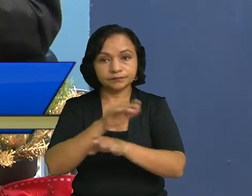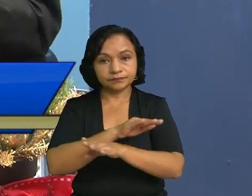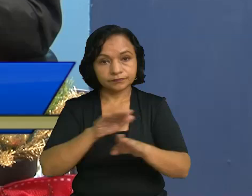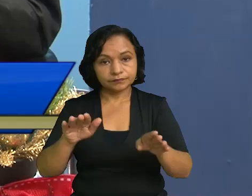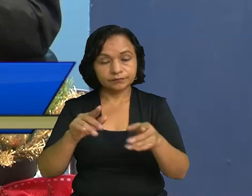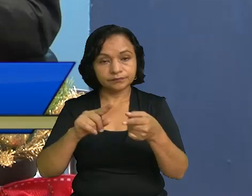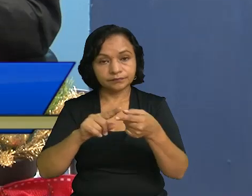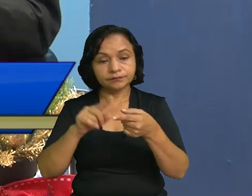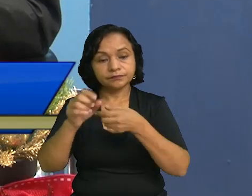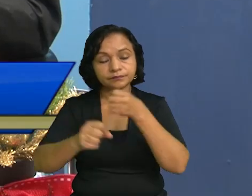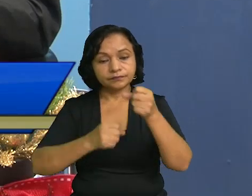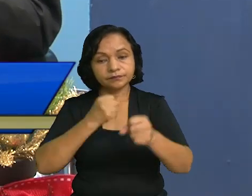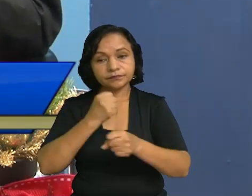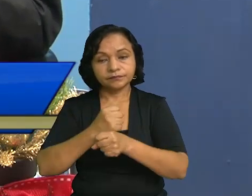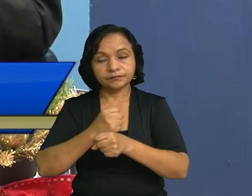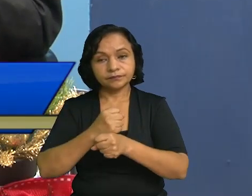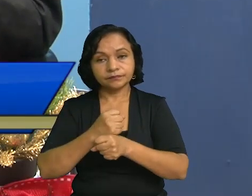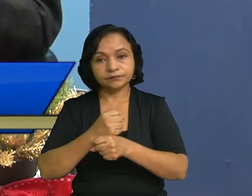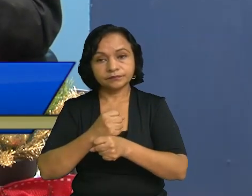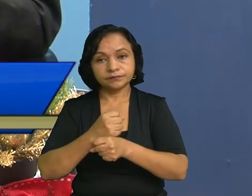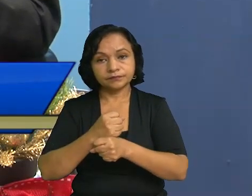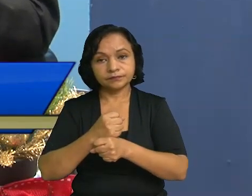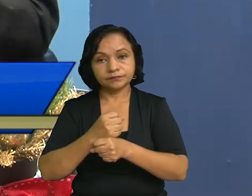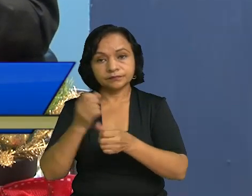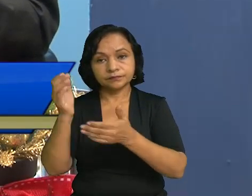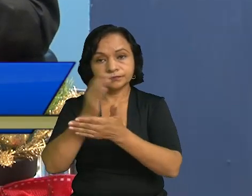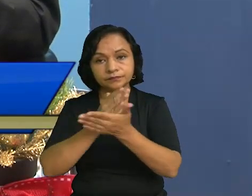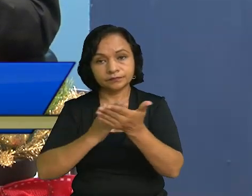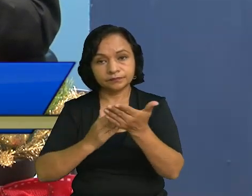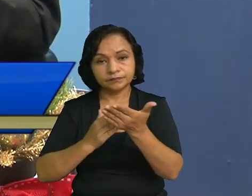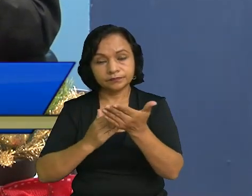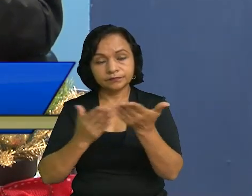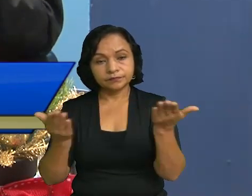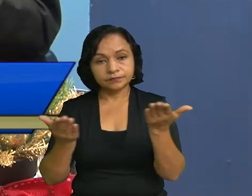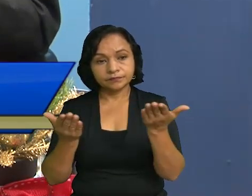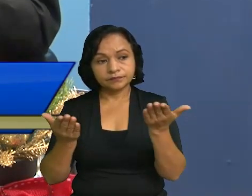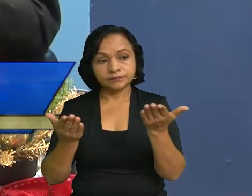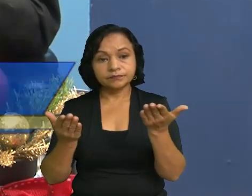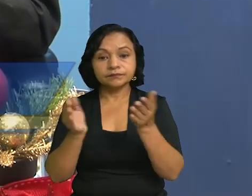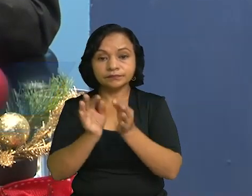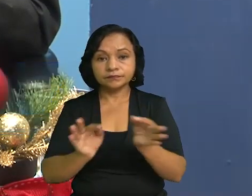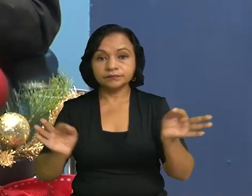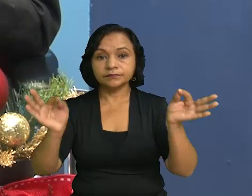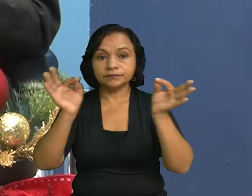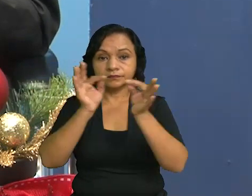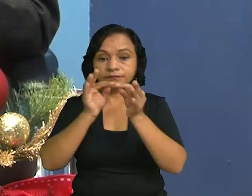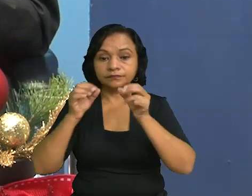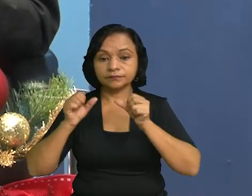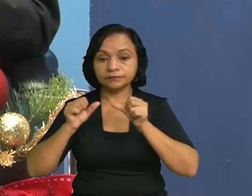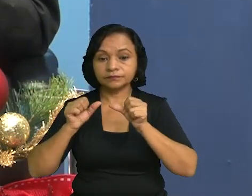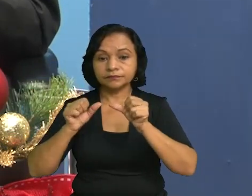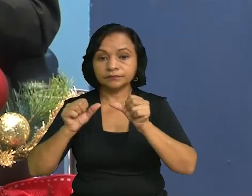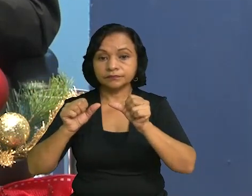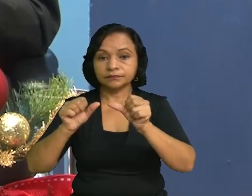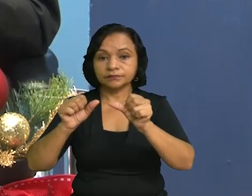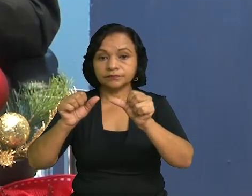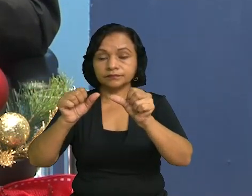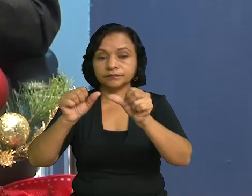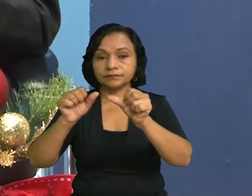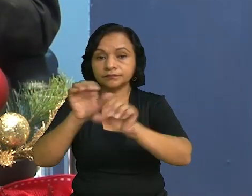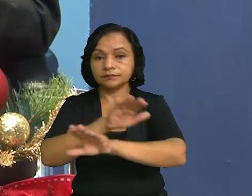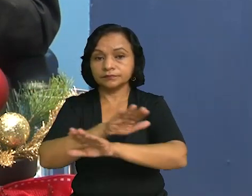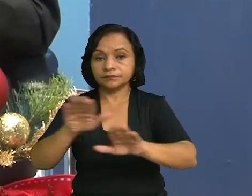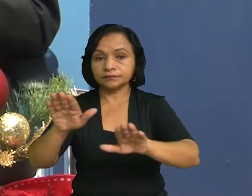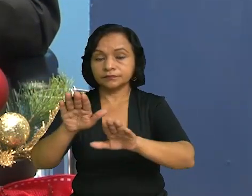en este año algunos van a por la magnitud tal vez finalizar